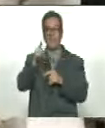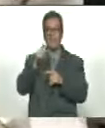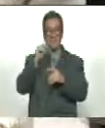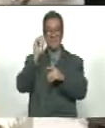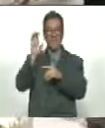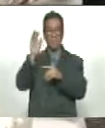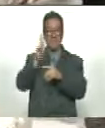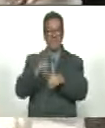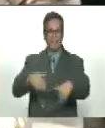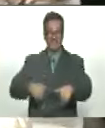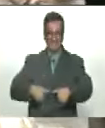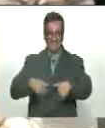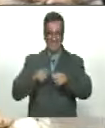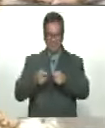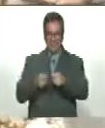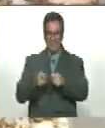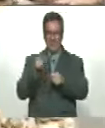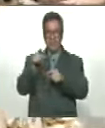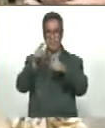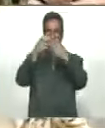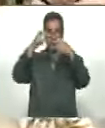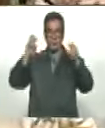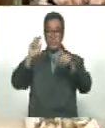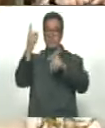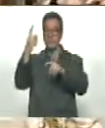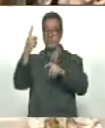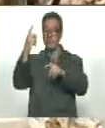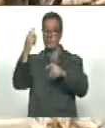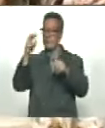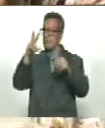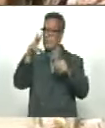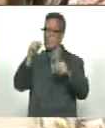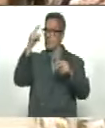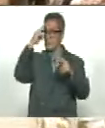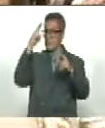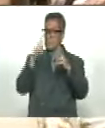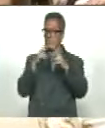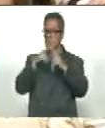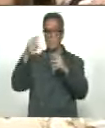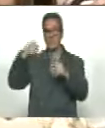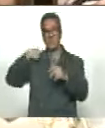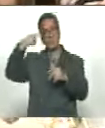recurrente insistir en temas que primero desconocen.